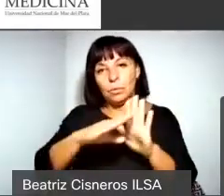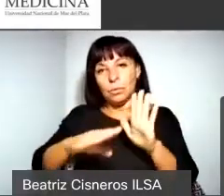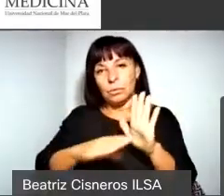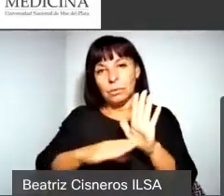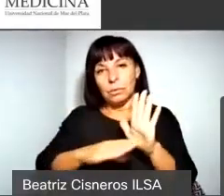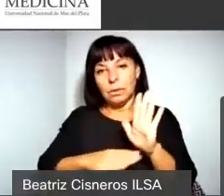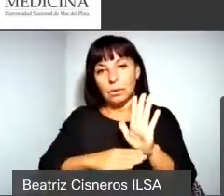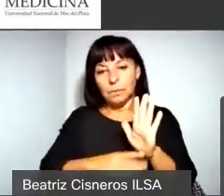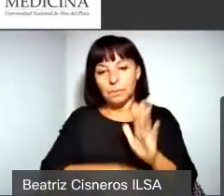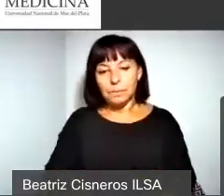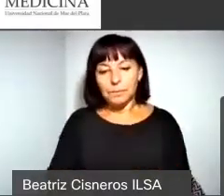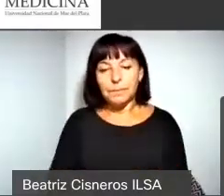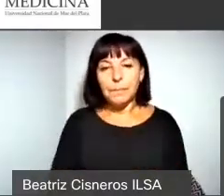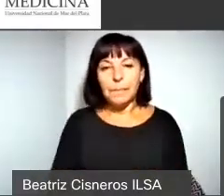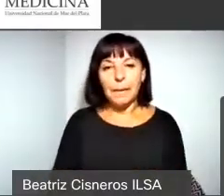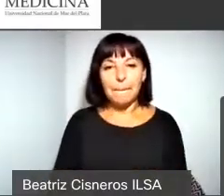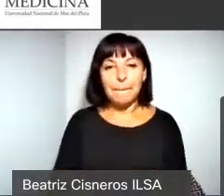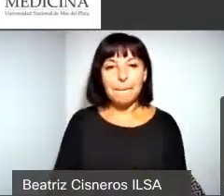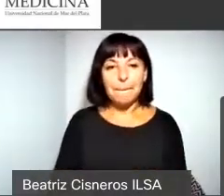¿no?